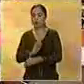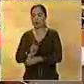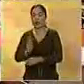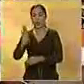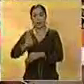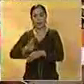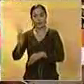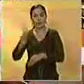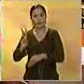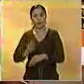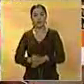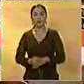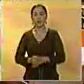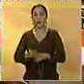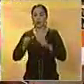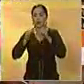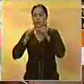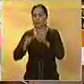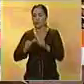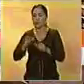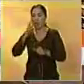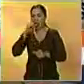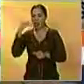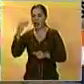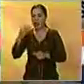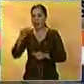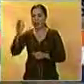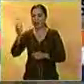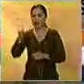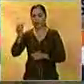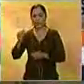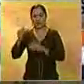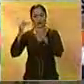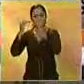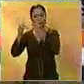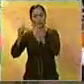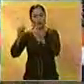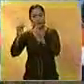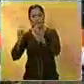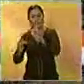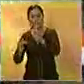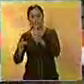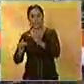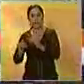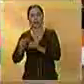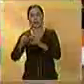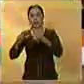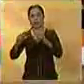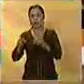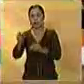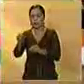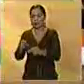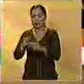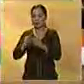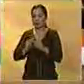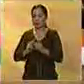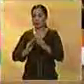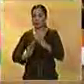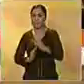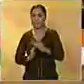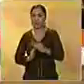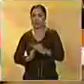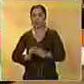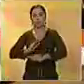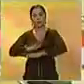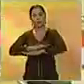al Banco Central de Venezuela fijar anualmente las tasas de intereses máximas y mínimas para las tarjetas de crédito con base en los